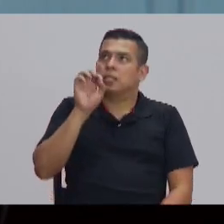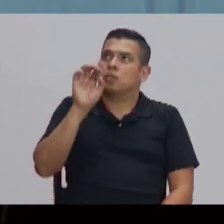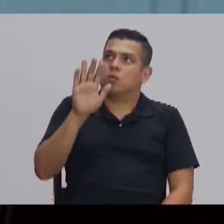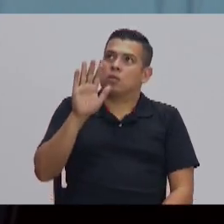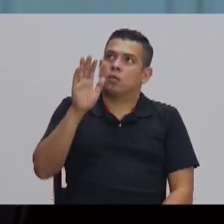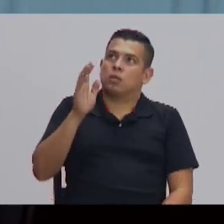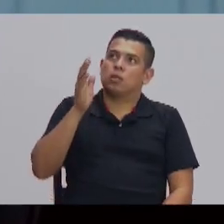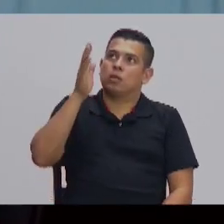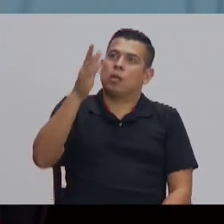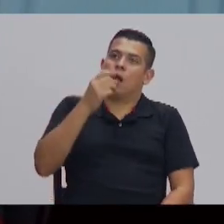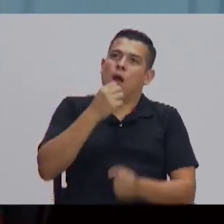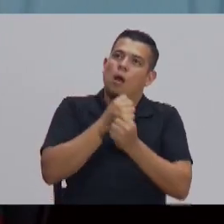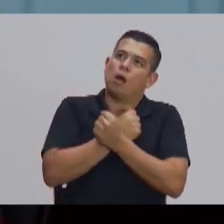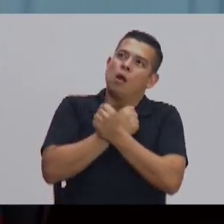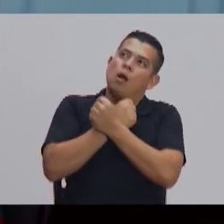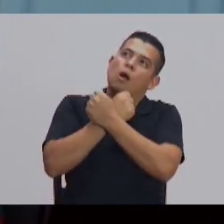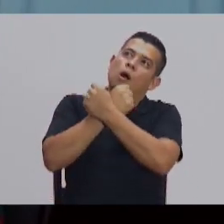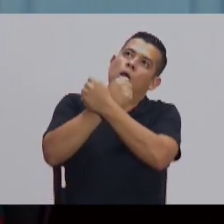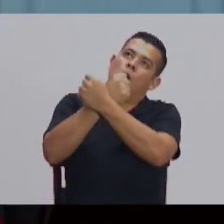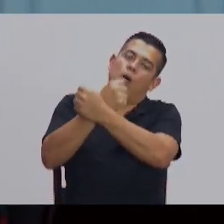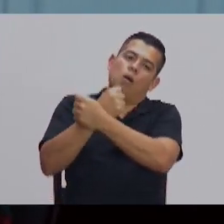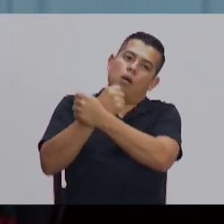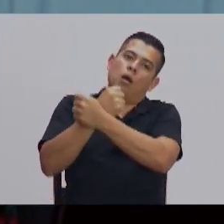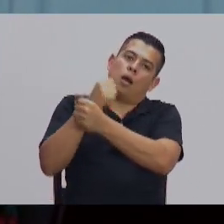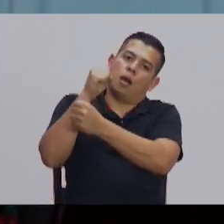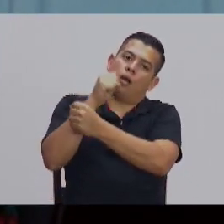cristo yo te amo